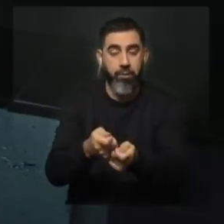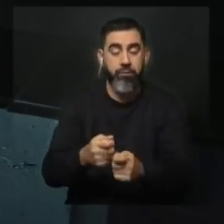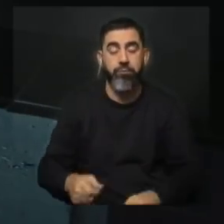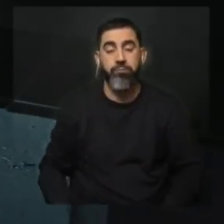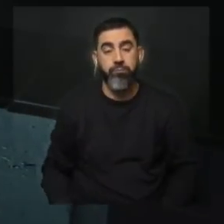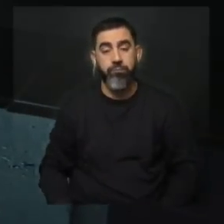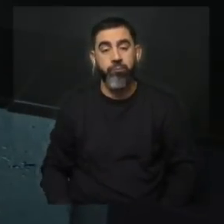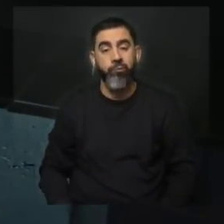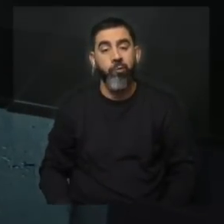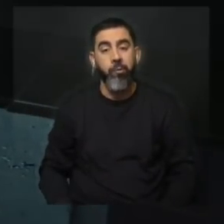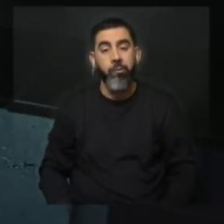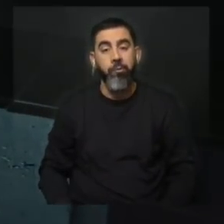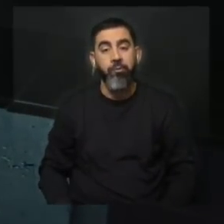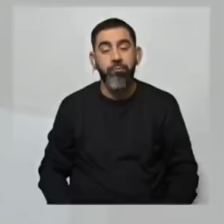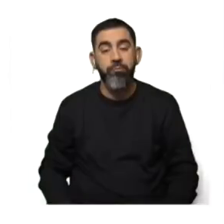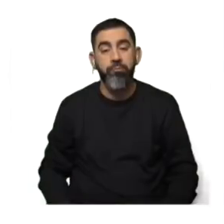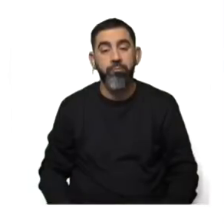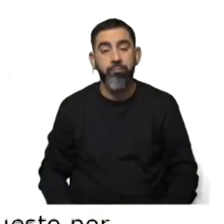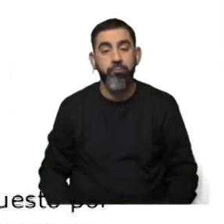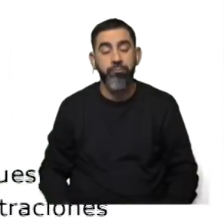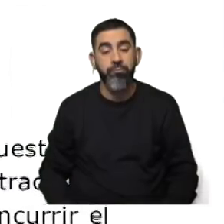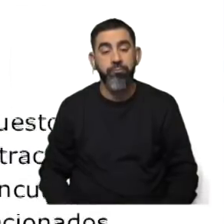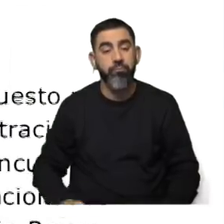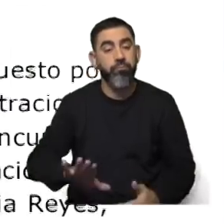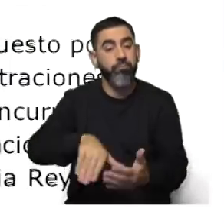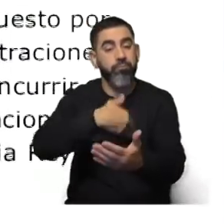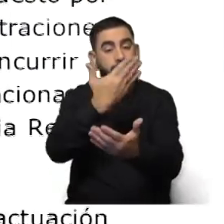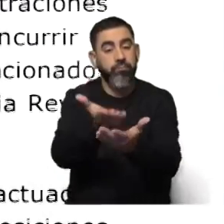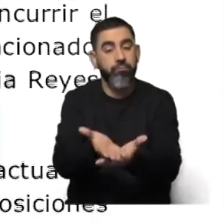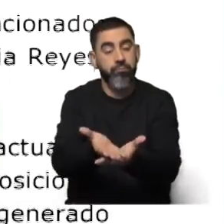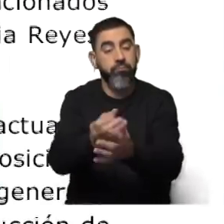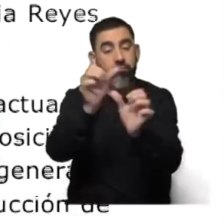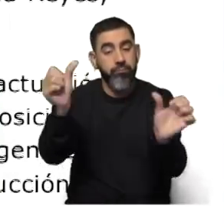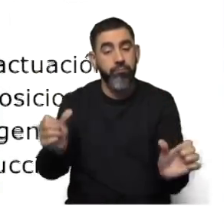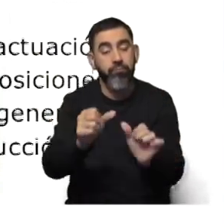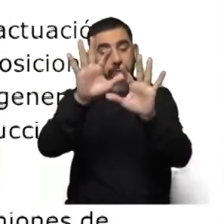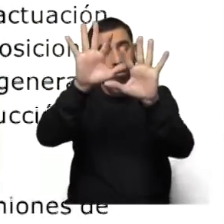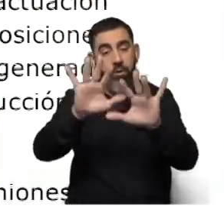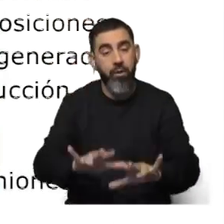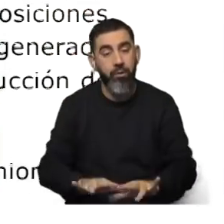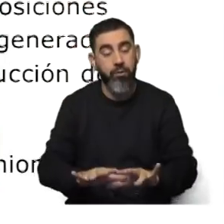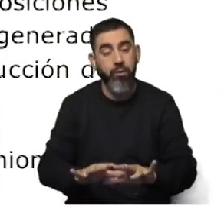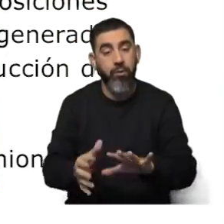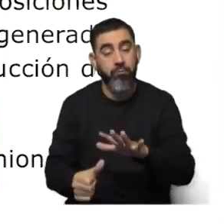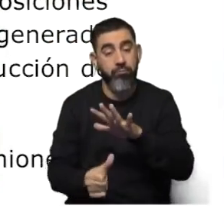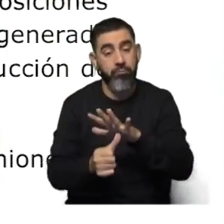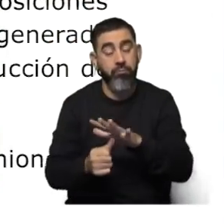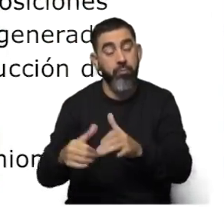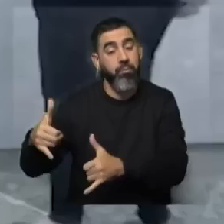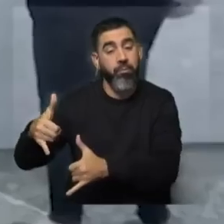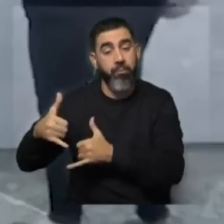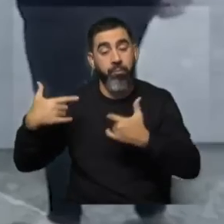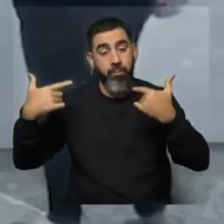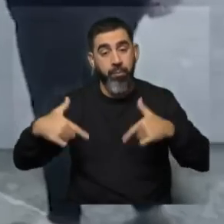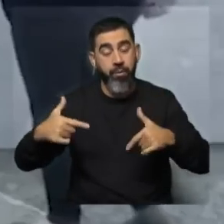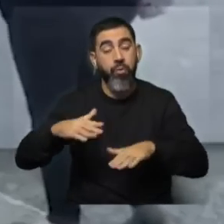de Derechos Humanos el planteo de Crisol fue realizado mediante una carta dirigida Al titular de la cartera Javier García